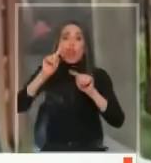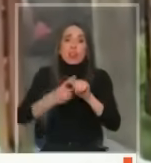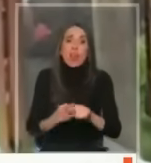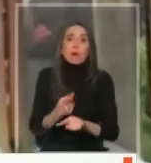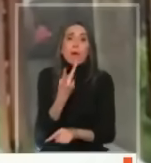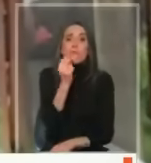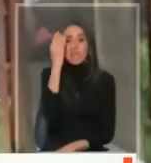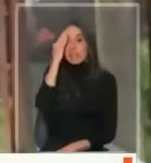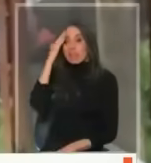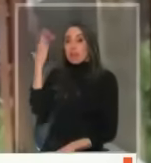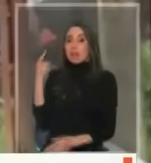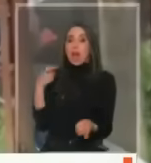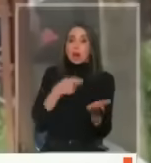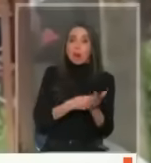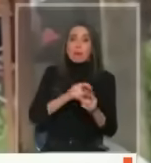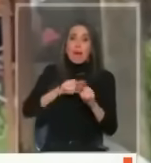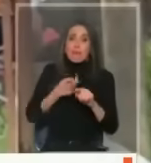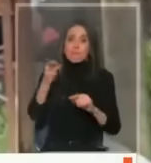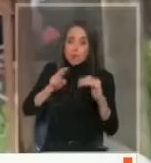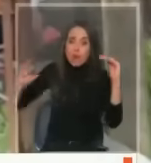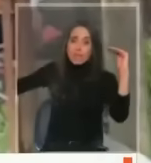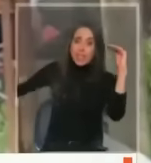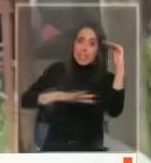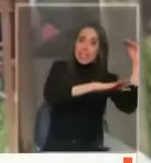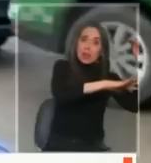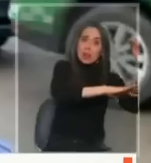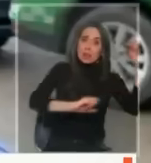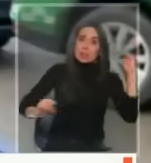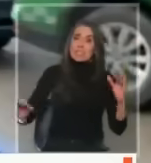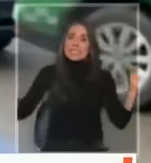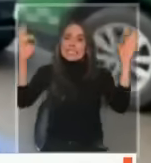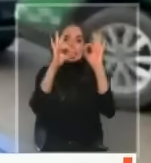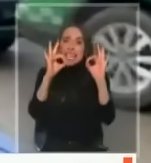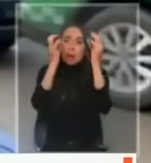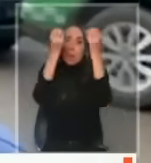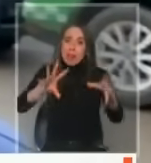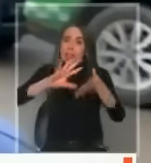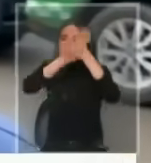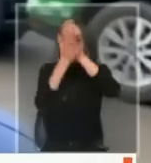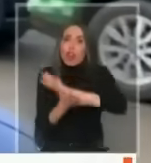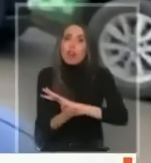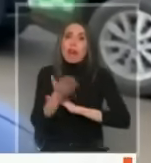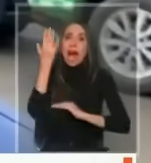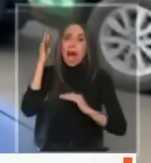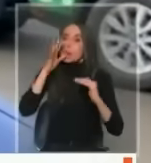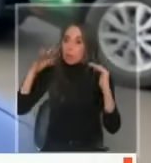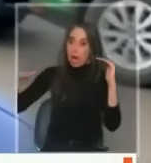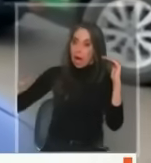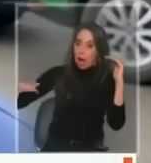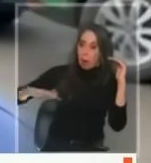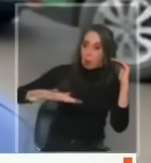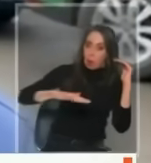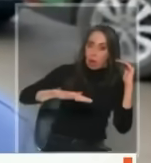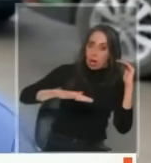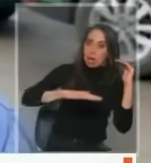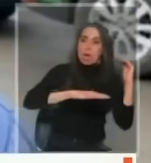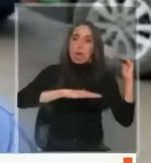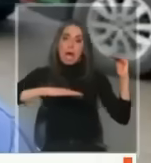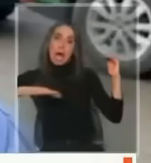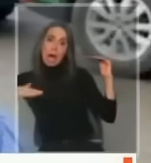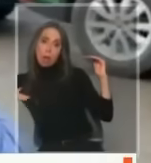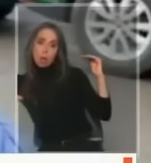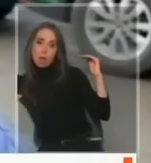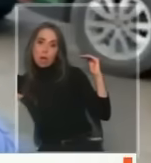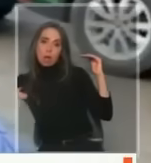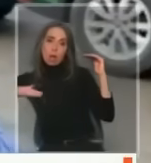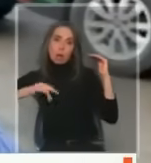20 días. Y ahora volví a cero otra vez. La vez anterior llegaba hasta una cierta parte y retrocedía, pero ahora